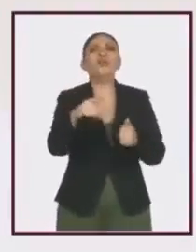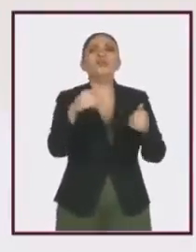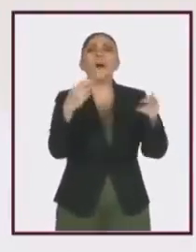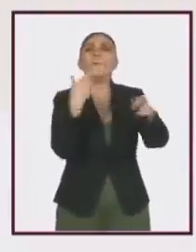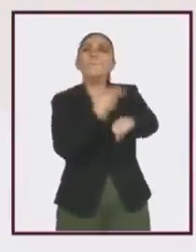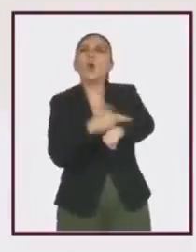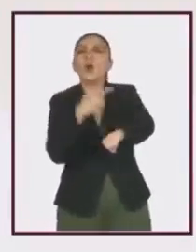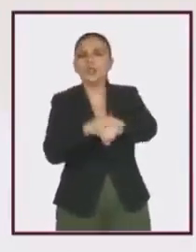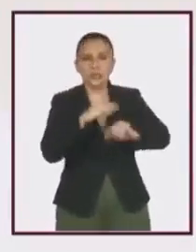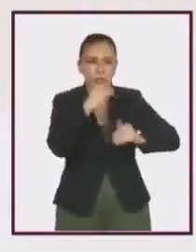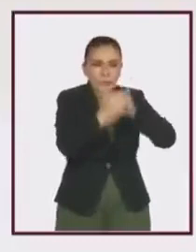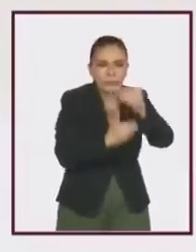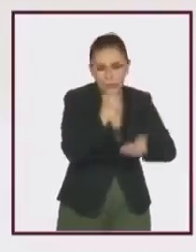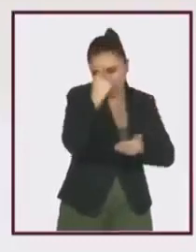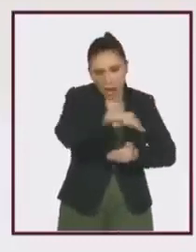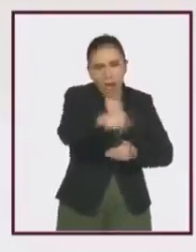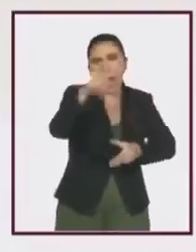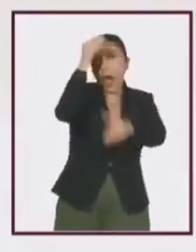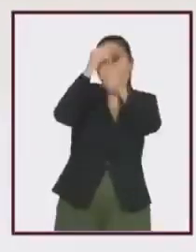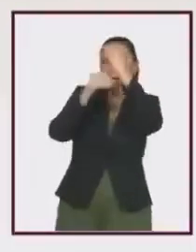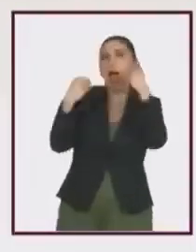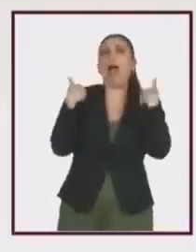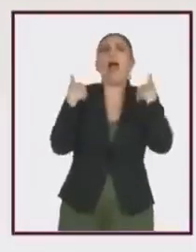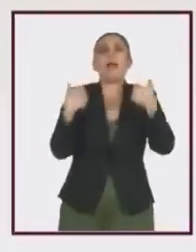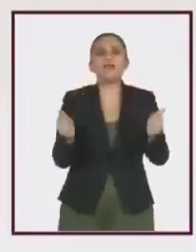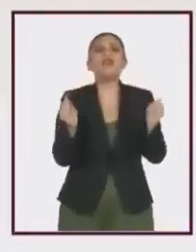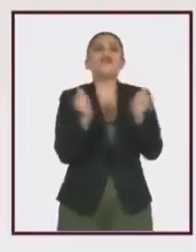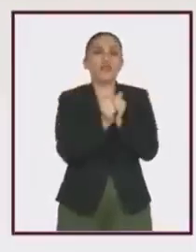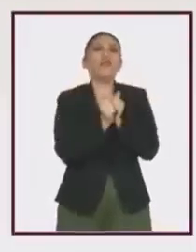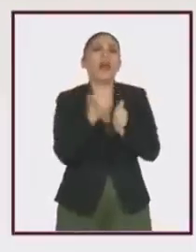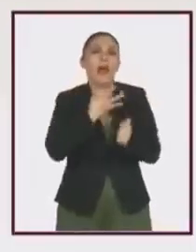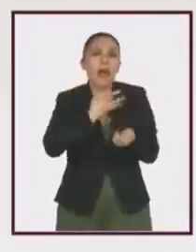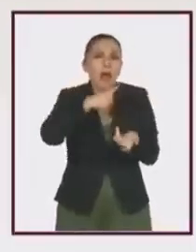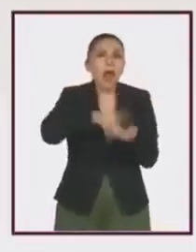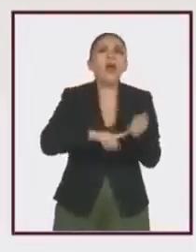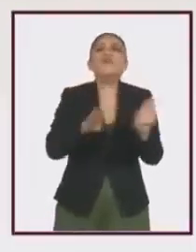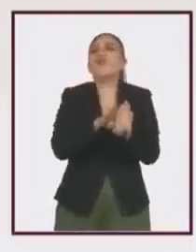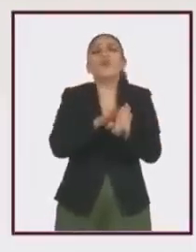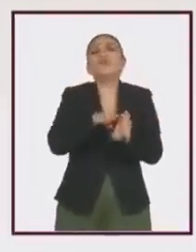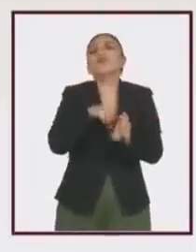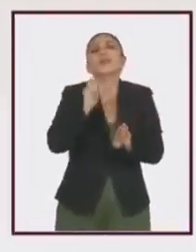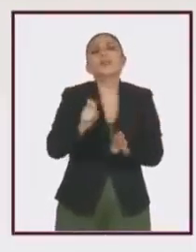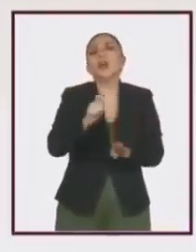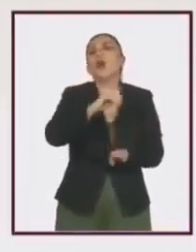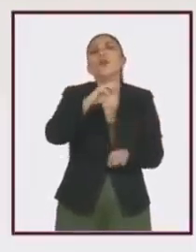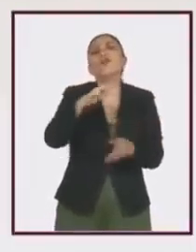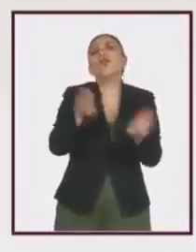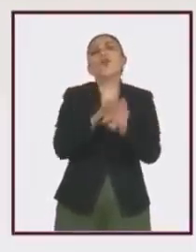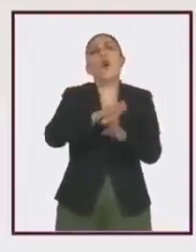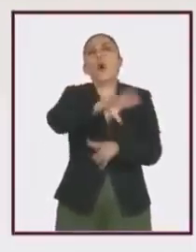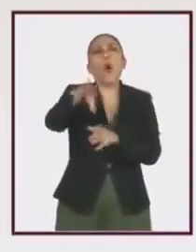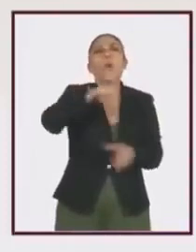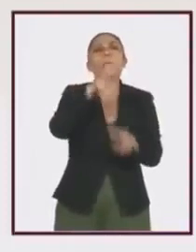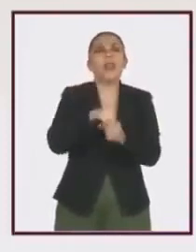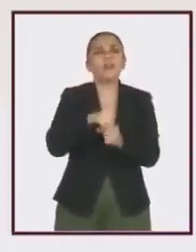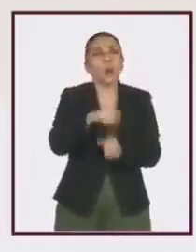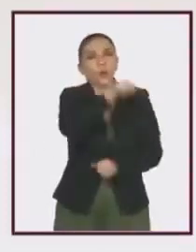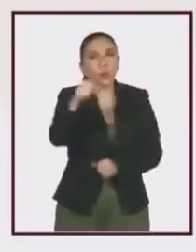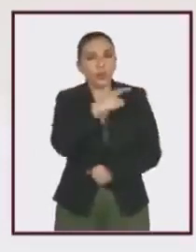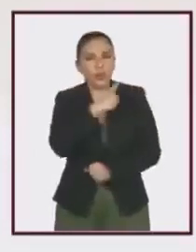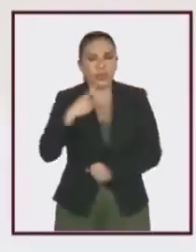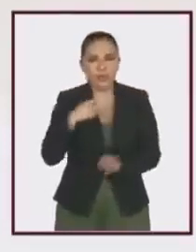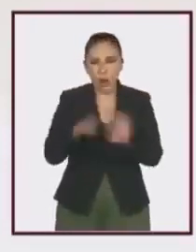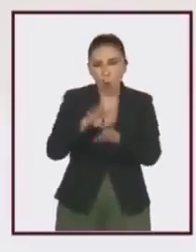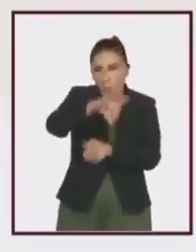proceso de desarrollo de aprendizaje que está planteado de manera genérica o general y que ustedes tendrán que adecuar